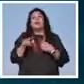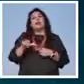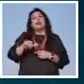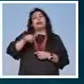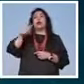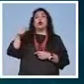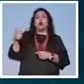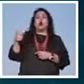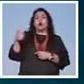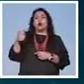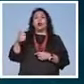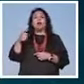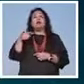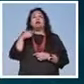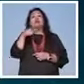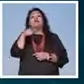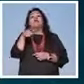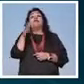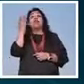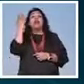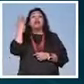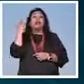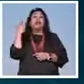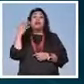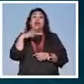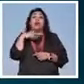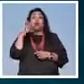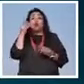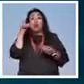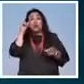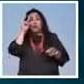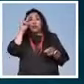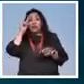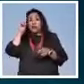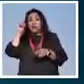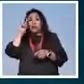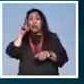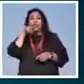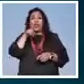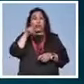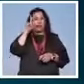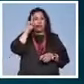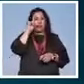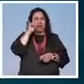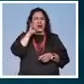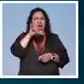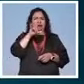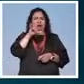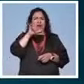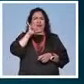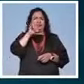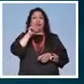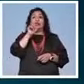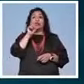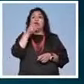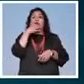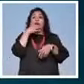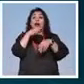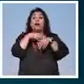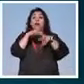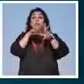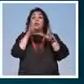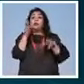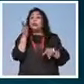otras pastorelas de la época, las cuales estaban llenas de diablos, el Luzbel de Fernández de Lizardi es el principal enunciador de los